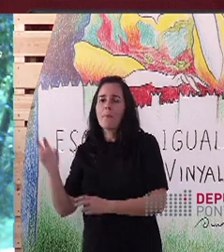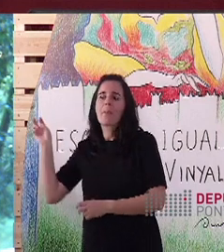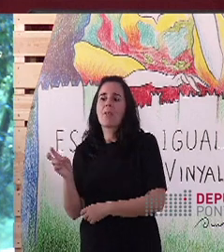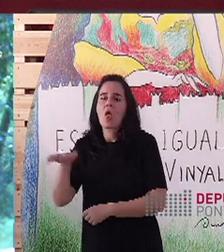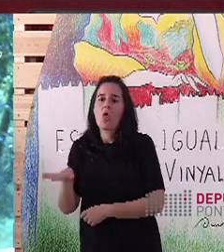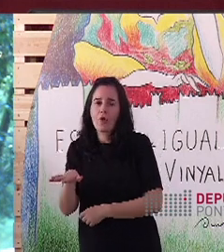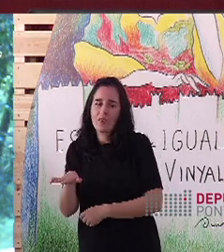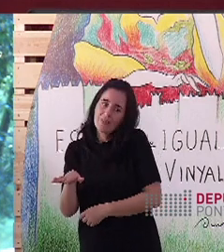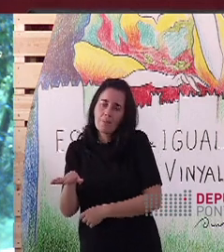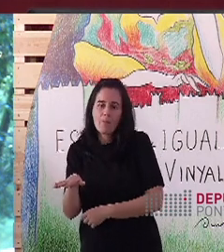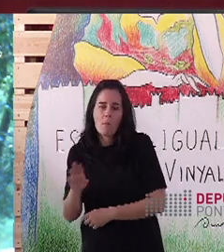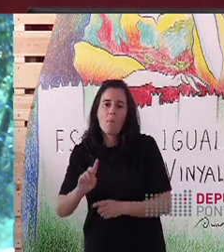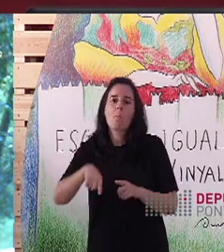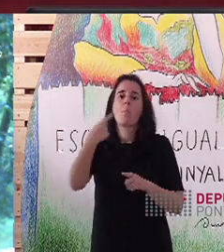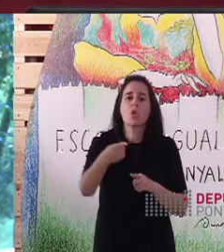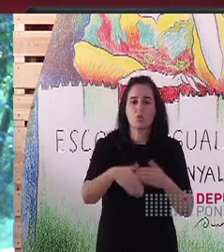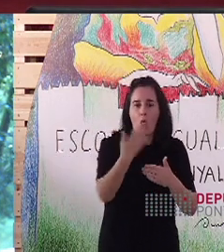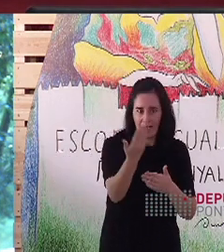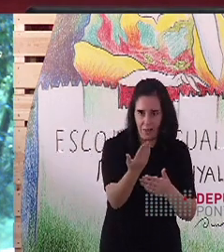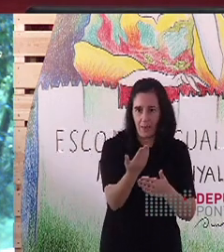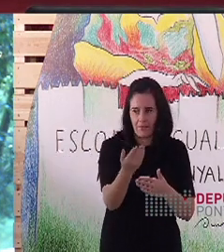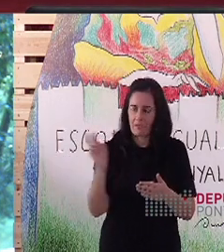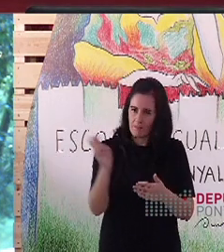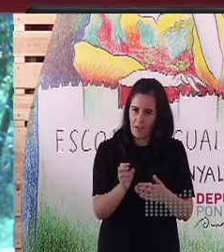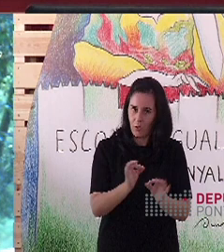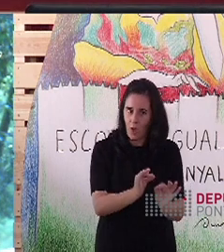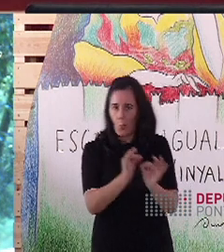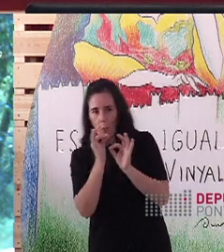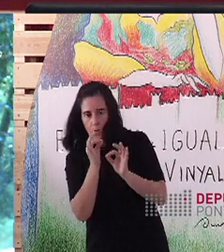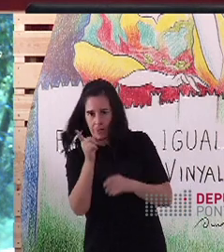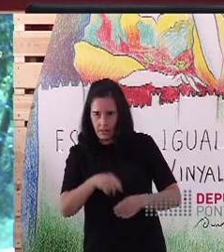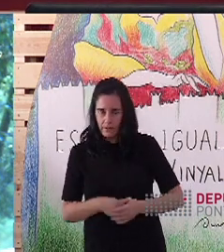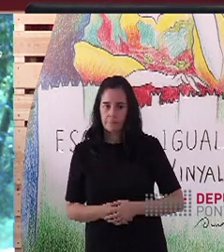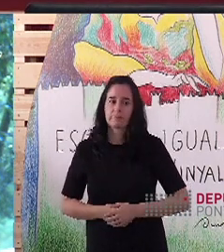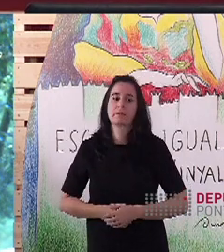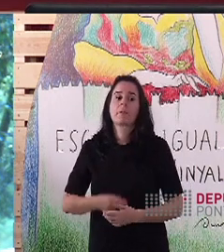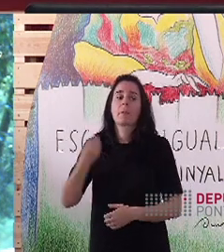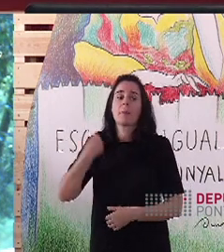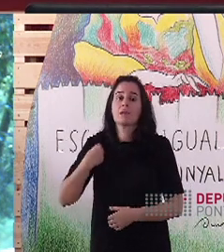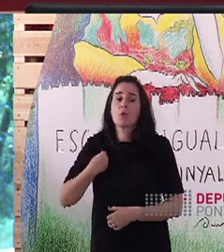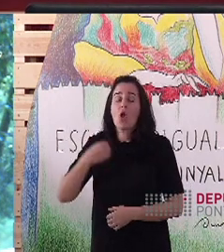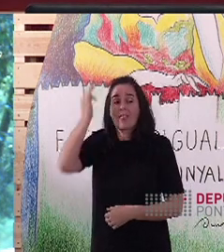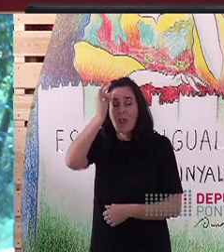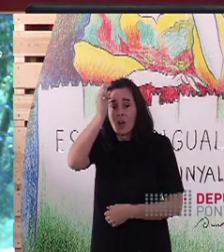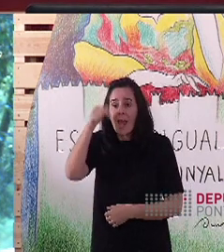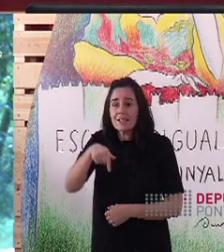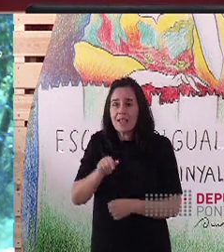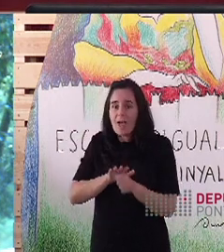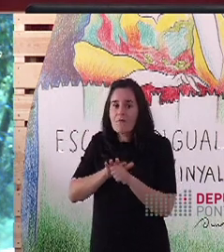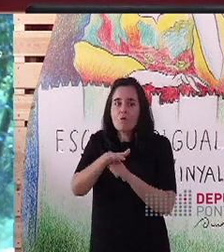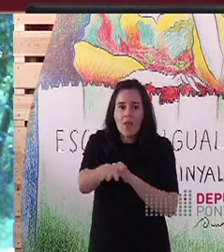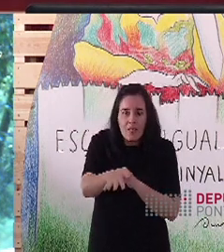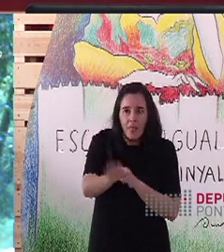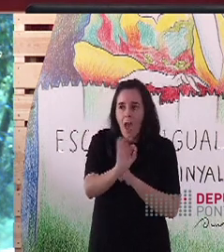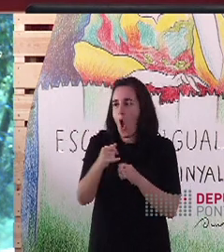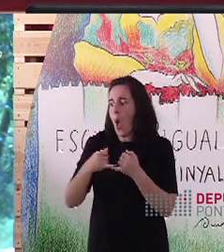posmodernidad. Bueno, en la influencia que ha tenido esta teoría, la influencia que ha tenido esta línea de